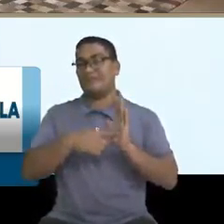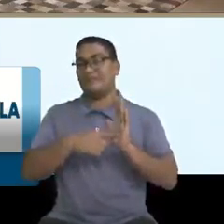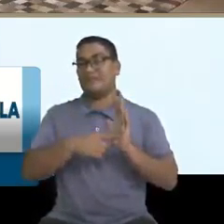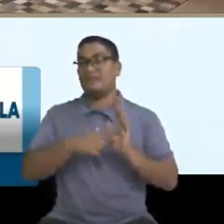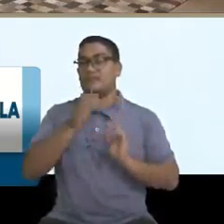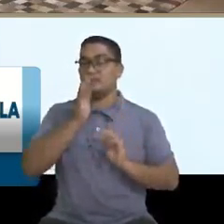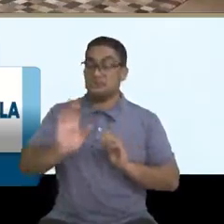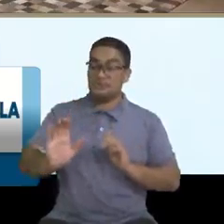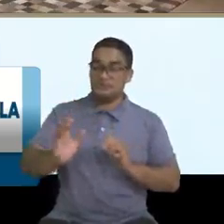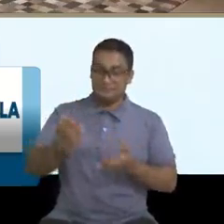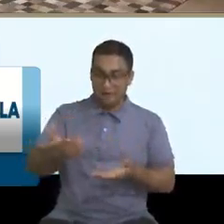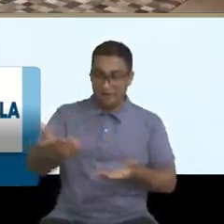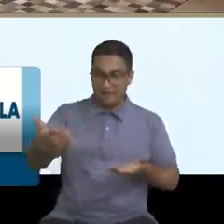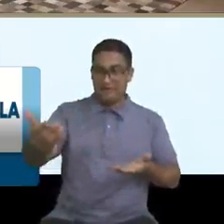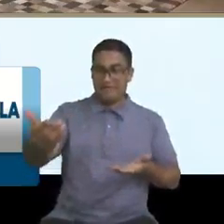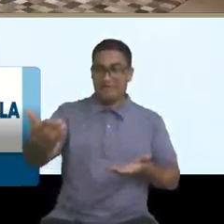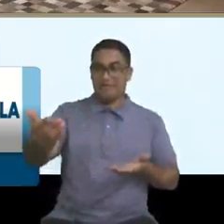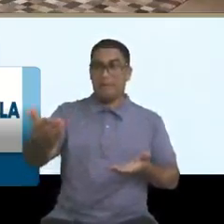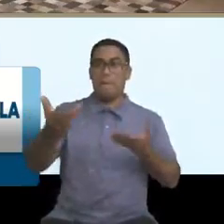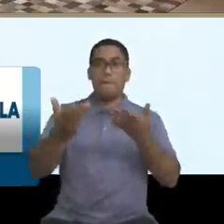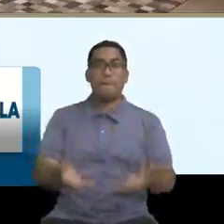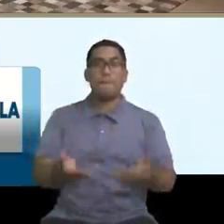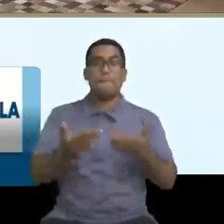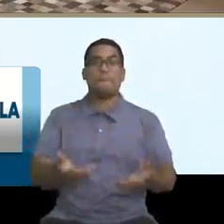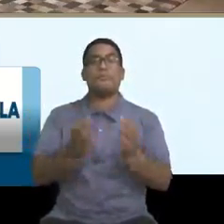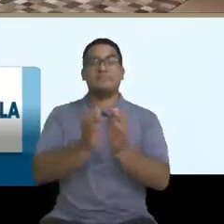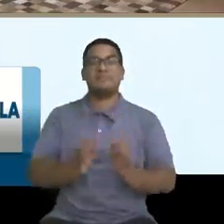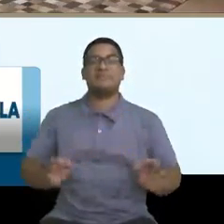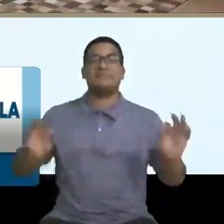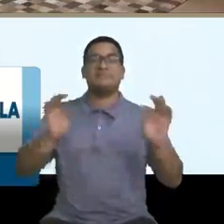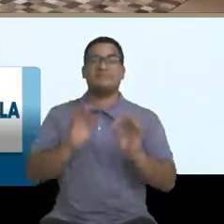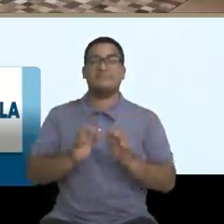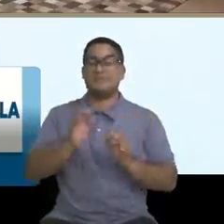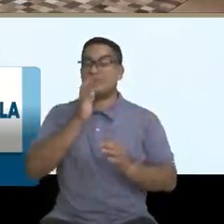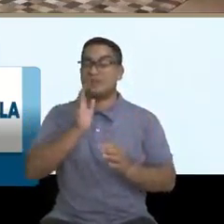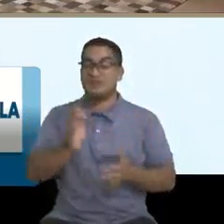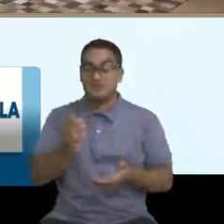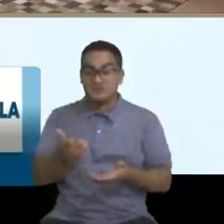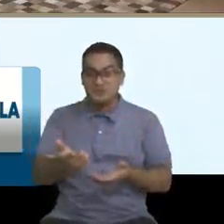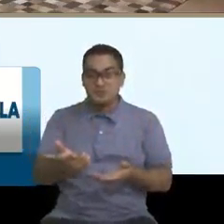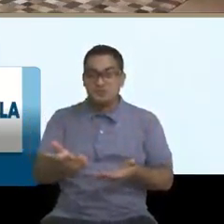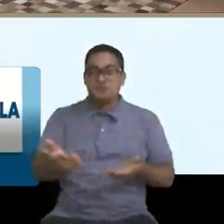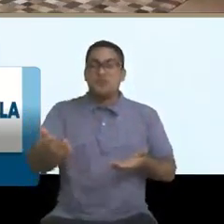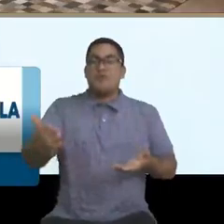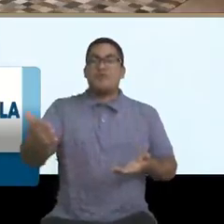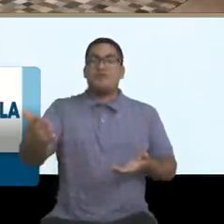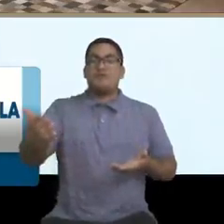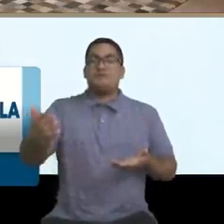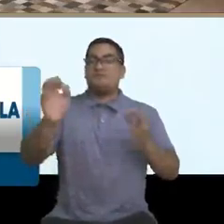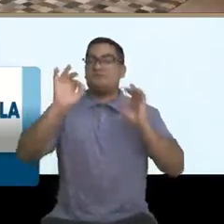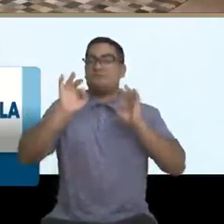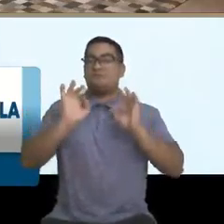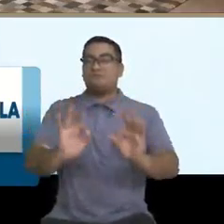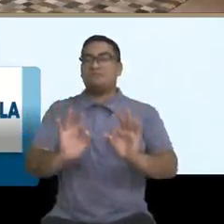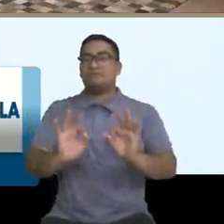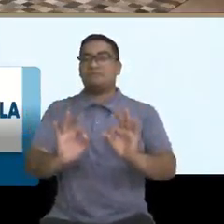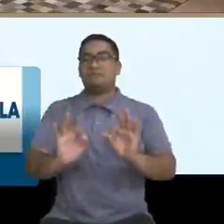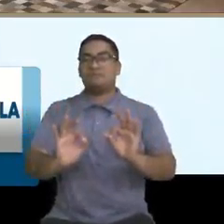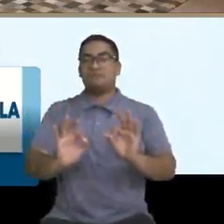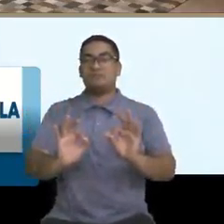17.6 libras. Tiene que pesar un niño promedio, ¿verdad? No es sí. que quiere decir. No es que todo, ¿verdad? ¿Cuánto es lo menos? Cuando, si pesa, por